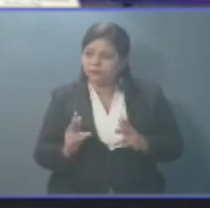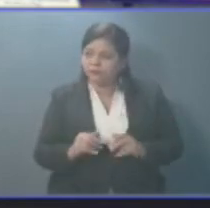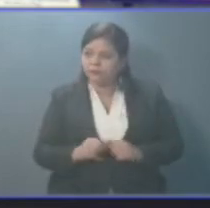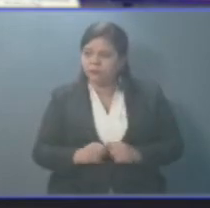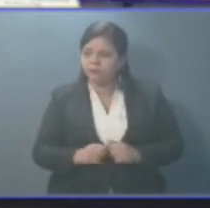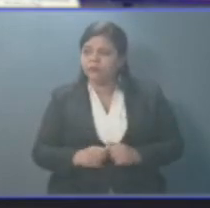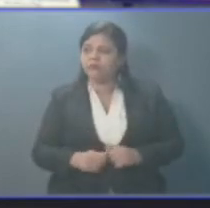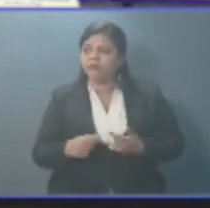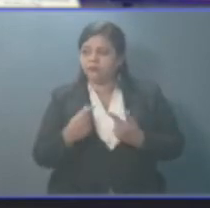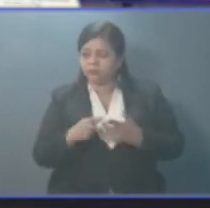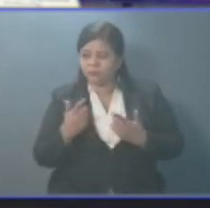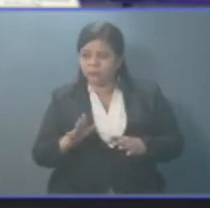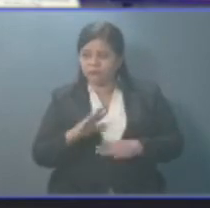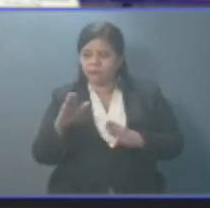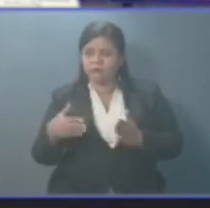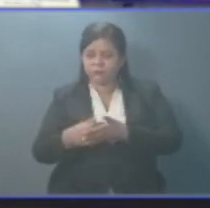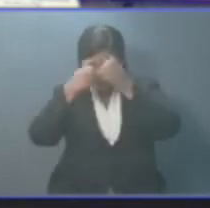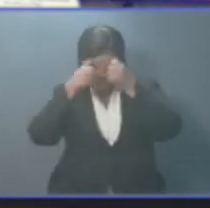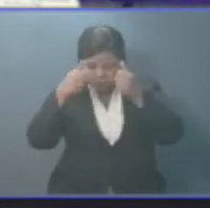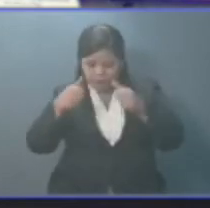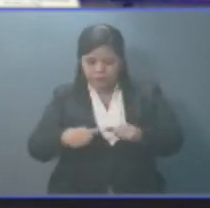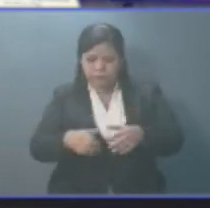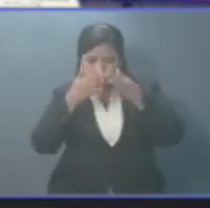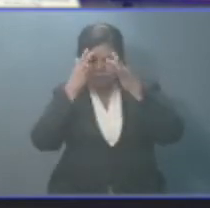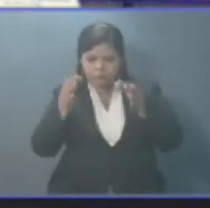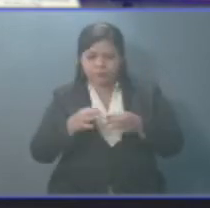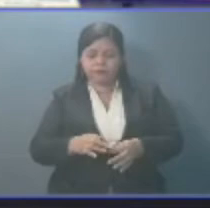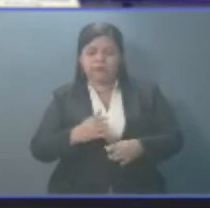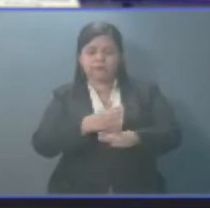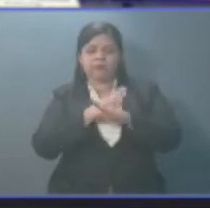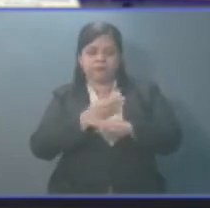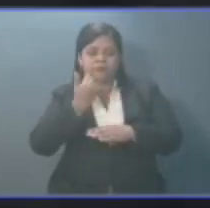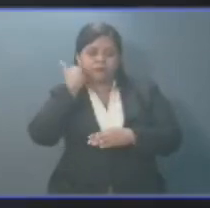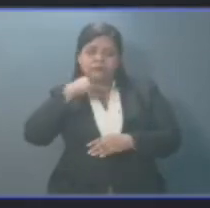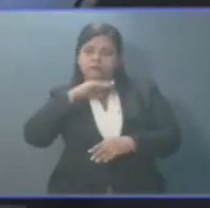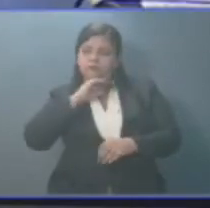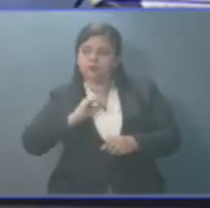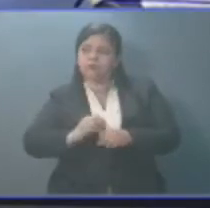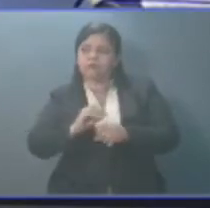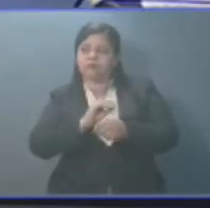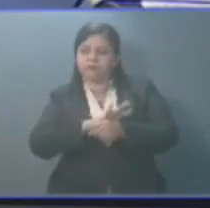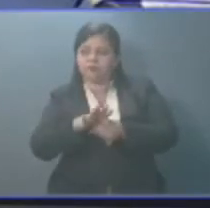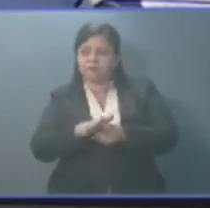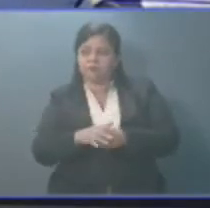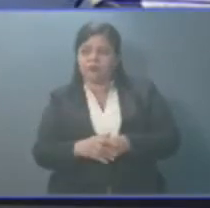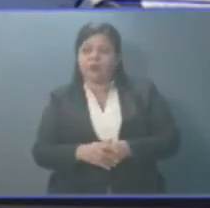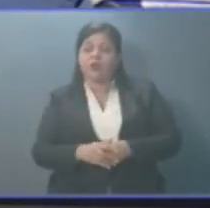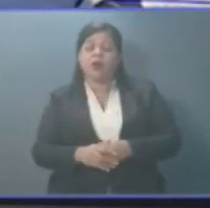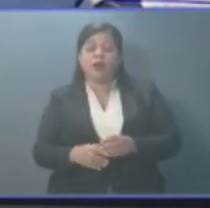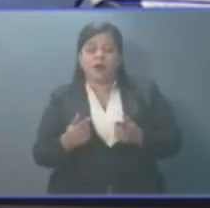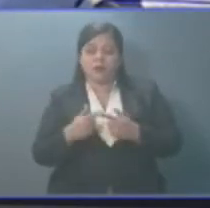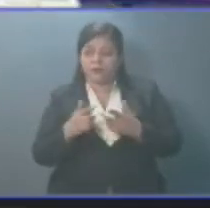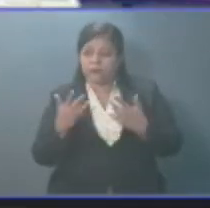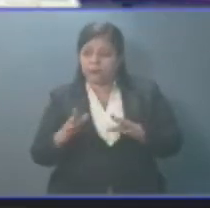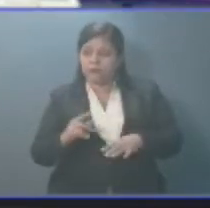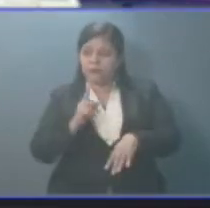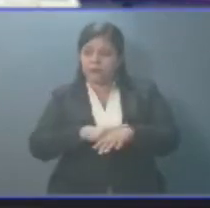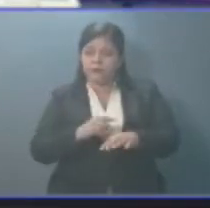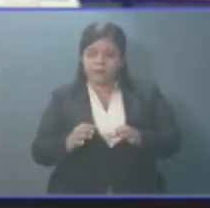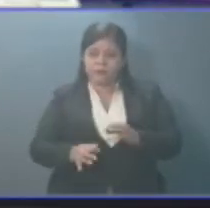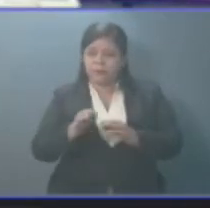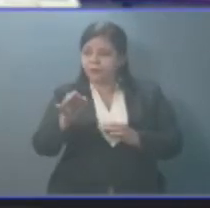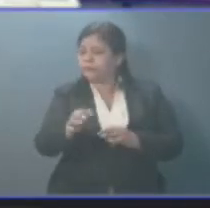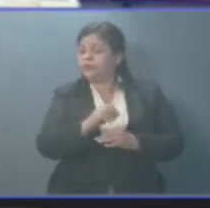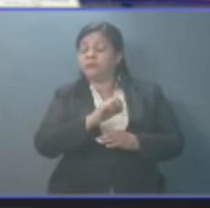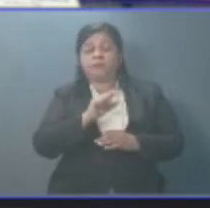mientras duren las medidas de prevención por la pandemia antes mencionada. Dicha prórroga no